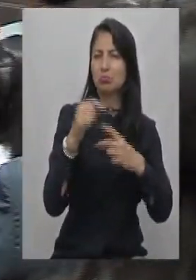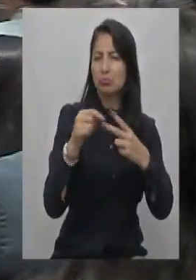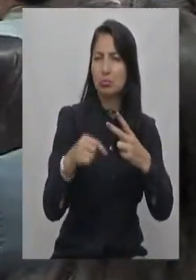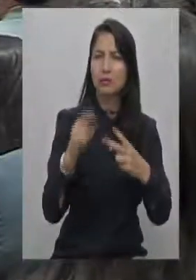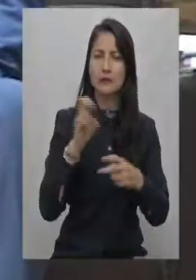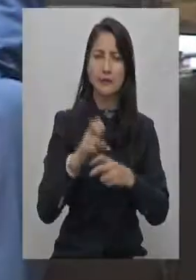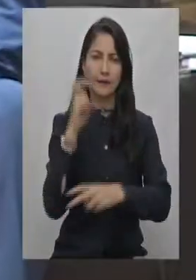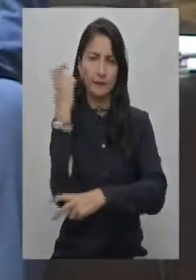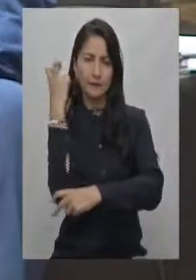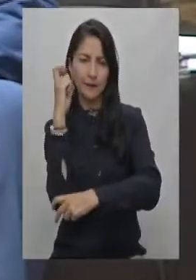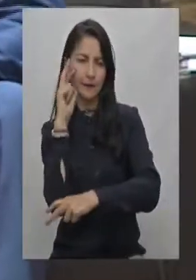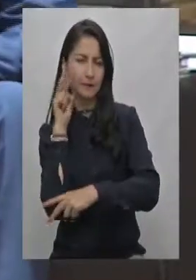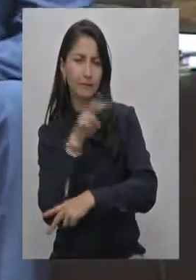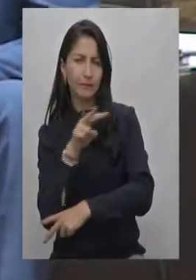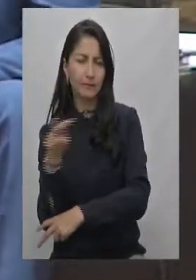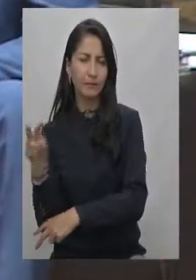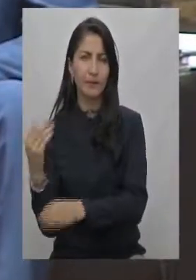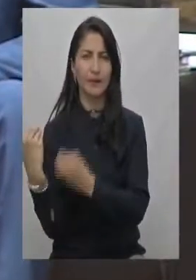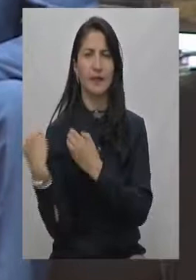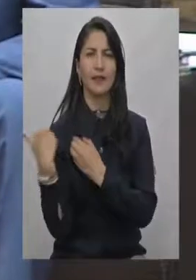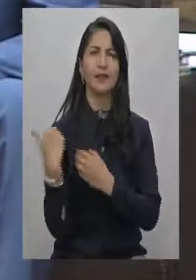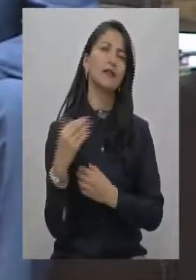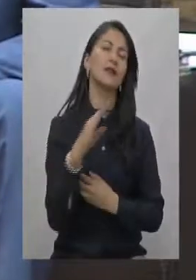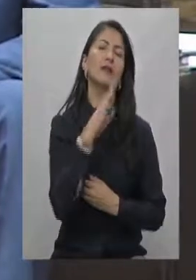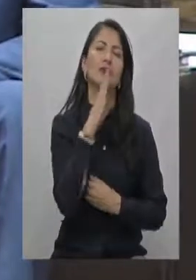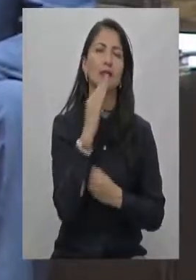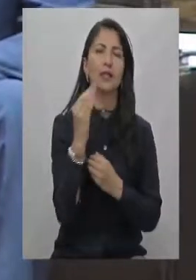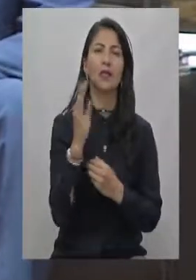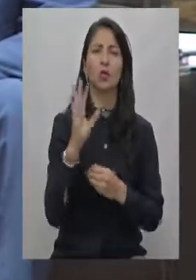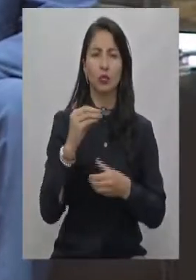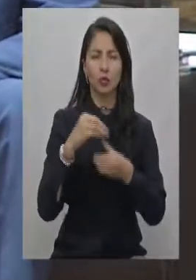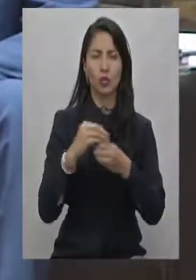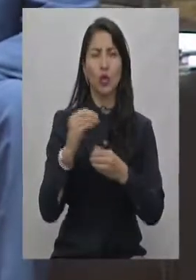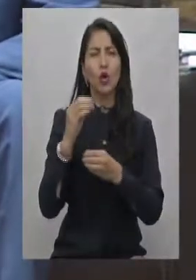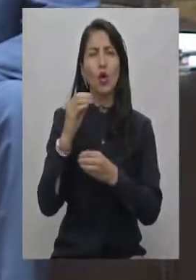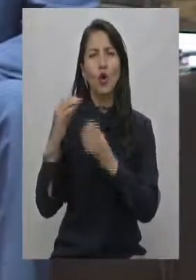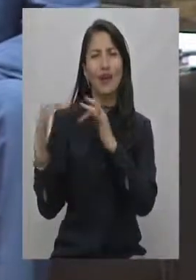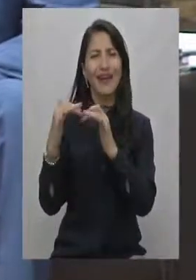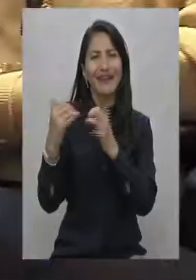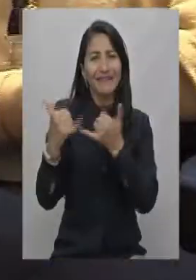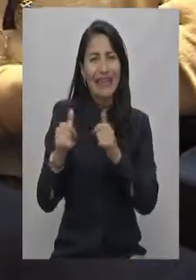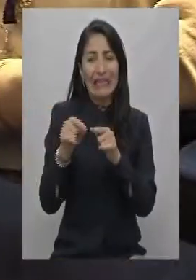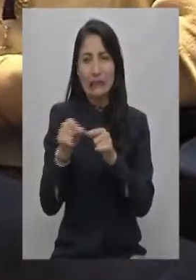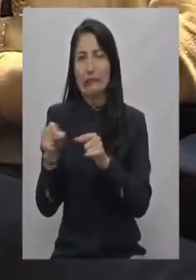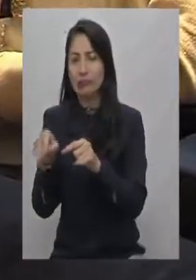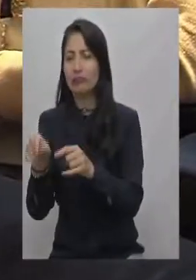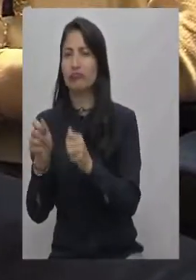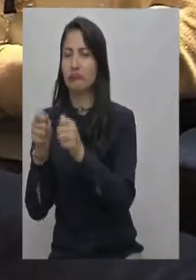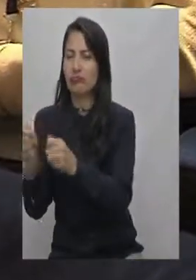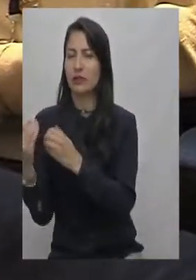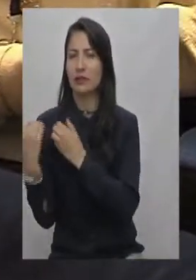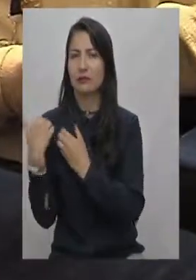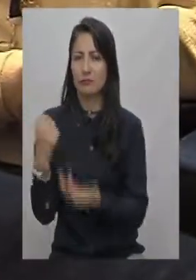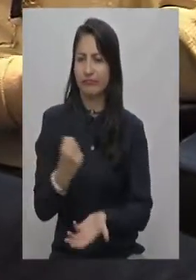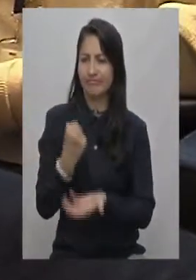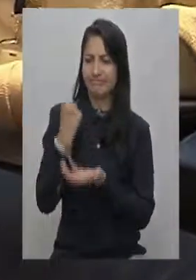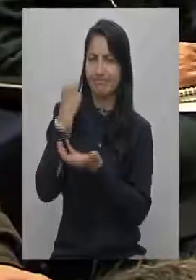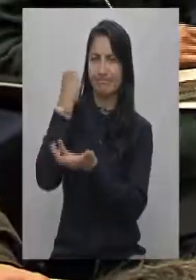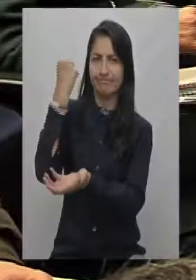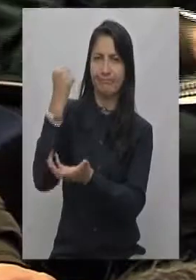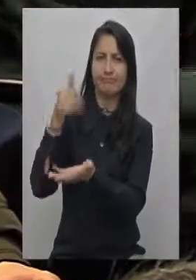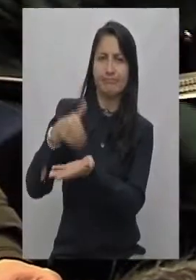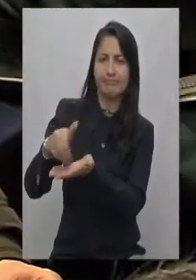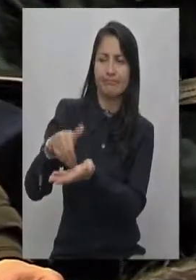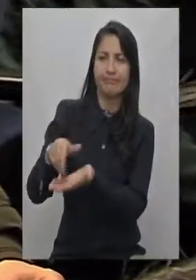de fiscalización que la entidad a su cargo, a través de la Unidad Delegada para el Postconflicto, adelanta hoy a los millonarios recursos destinados